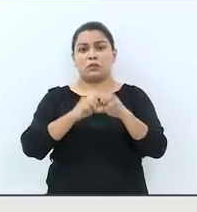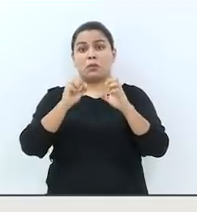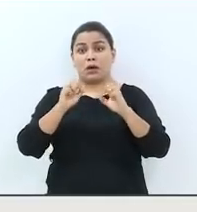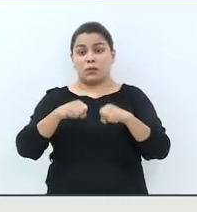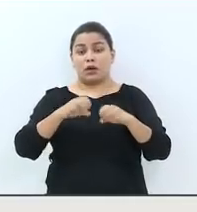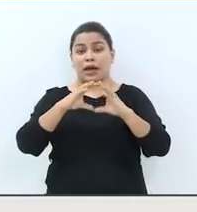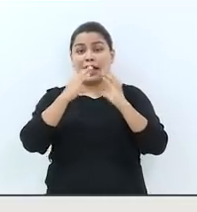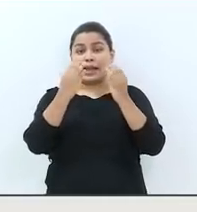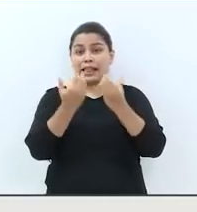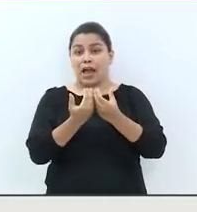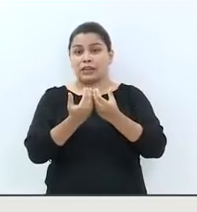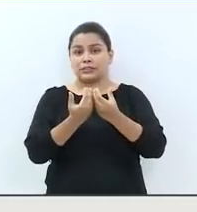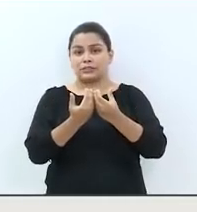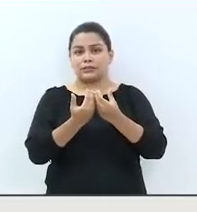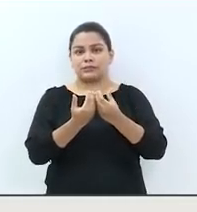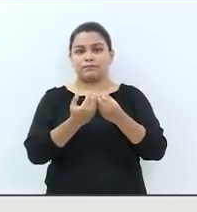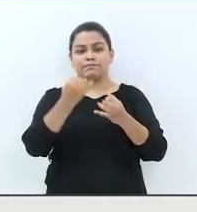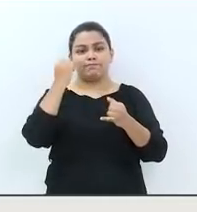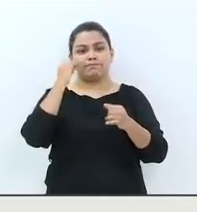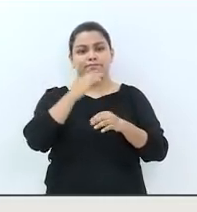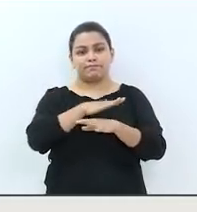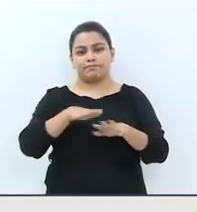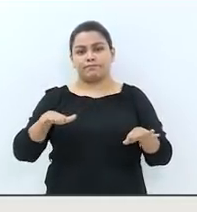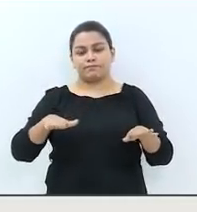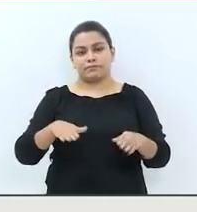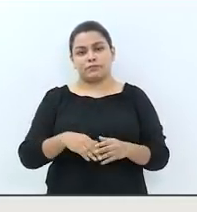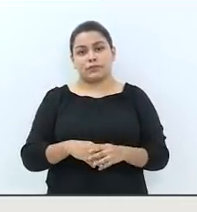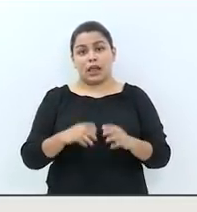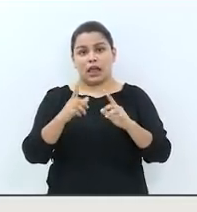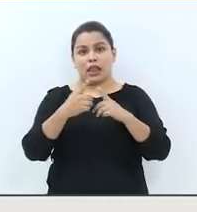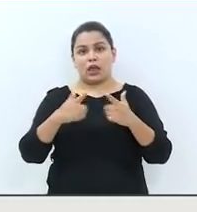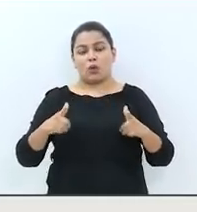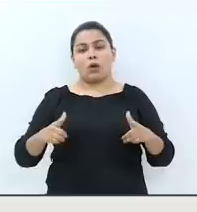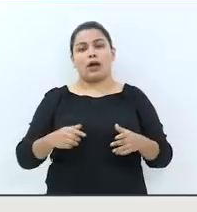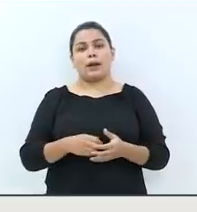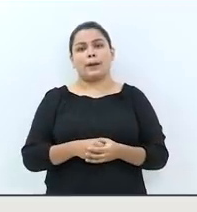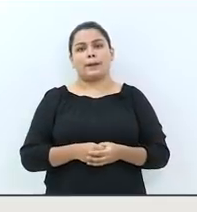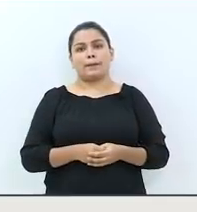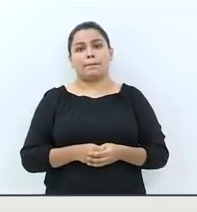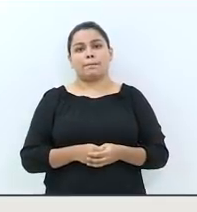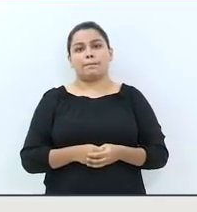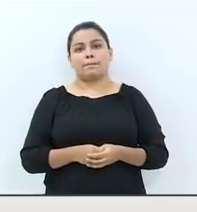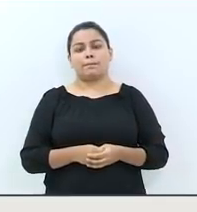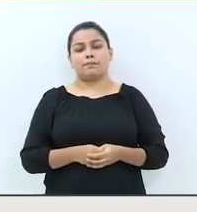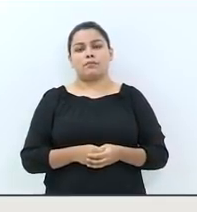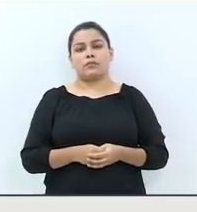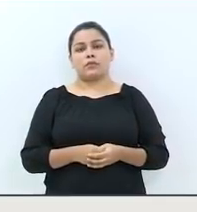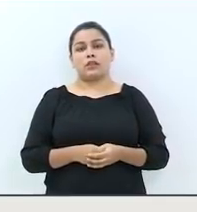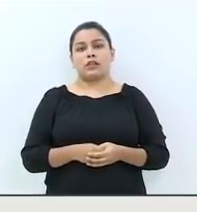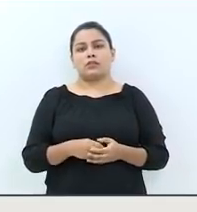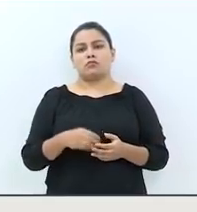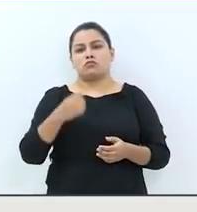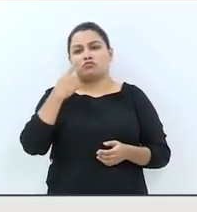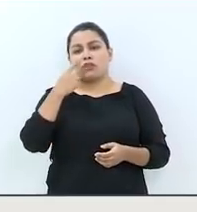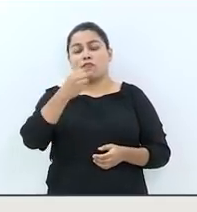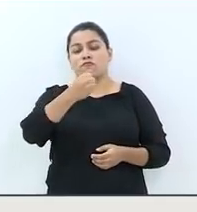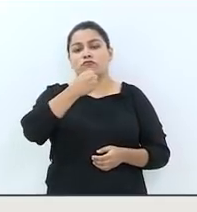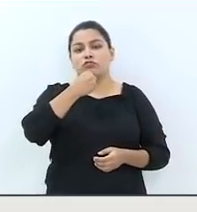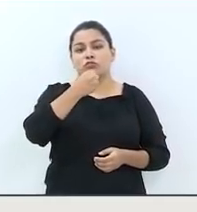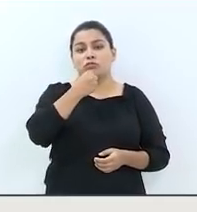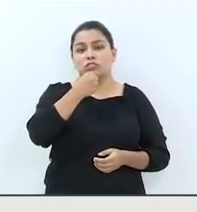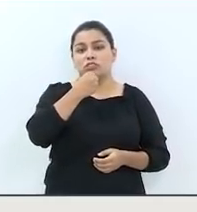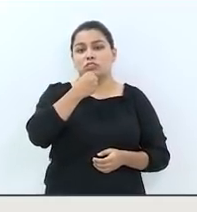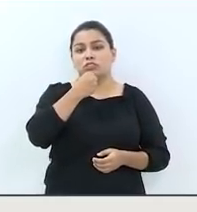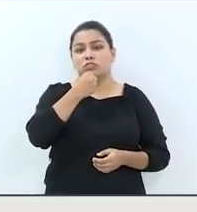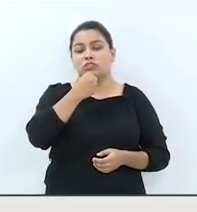clase o intervención? Finalmente, el paralenguaje, o el timbre, el tono, la entonación y el